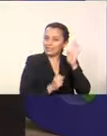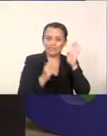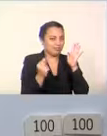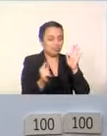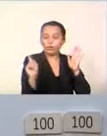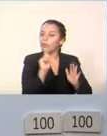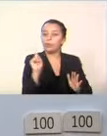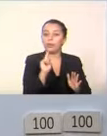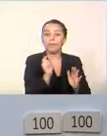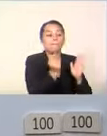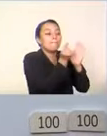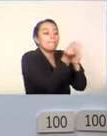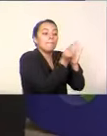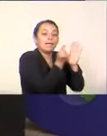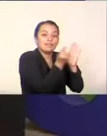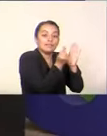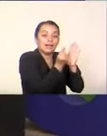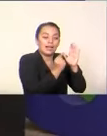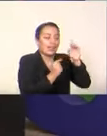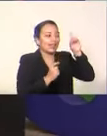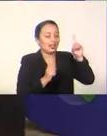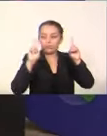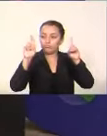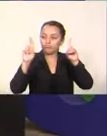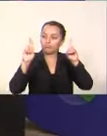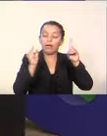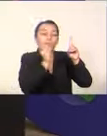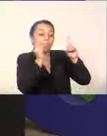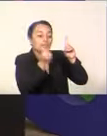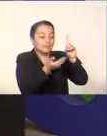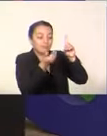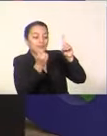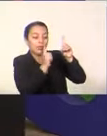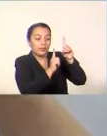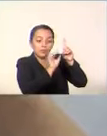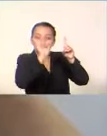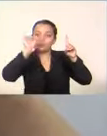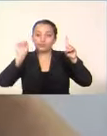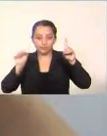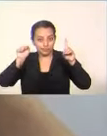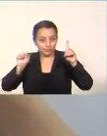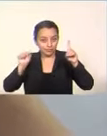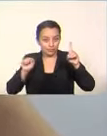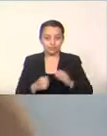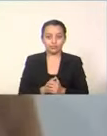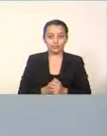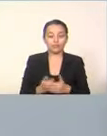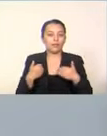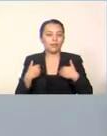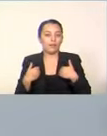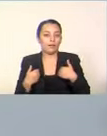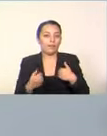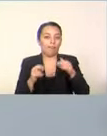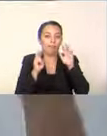decenas. Entonces, en este caso, si ustedes se fijan, vamos a prestar, porque Si tengo 7, ¿cómo le voy a restar 9? Es el